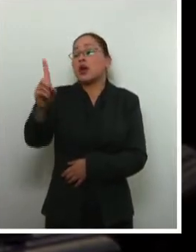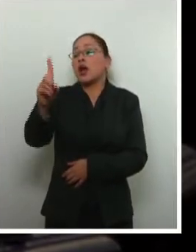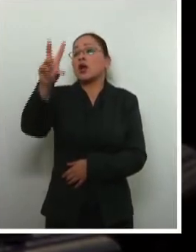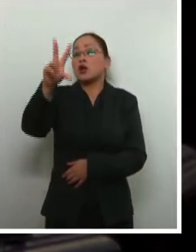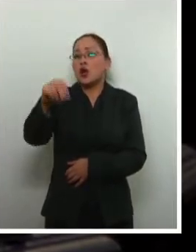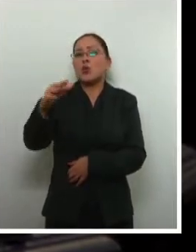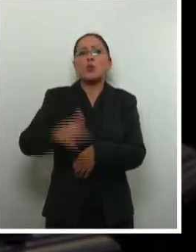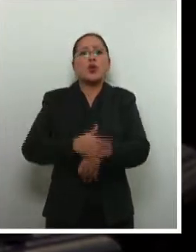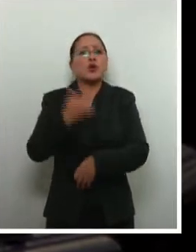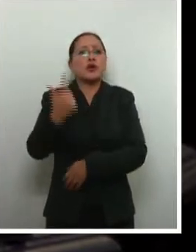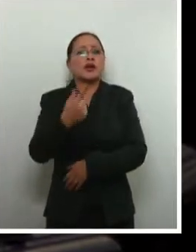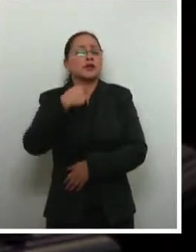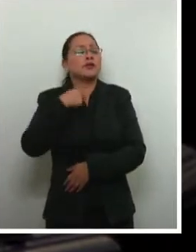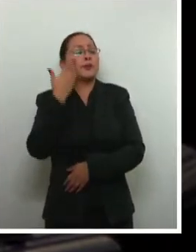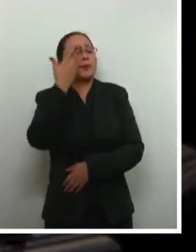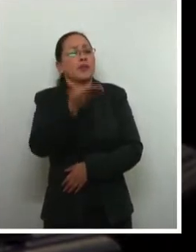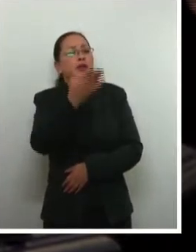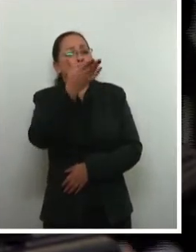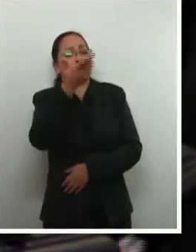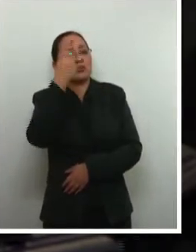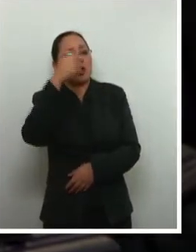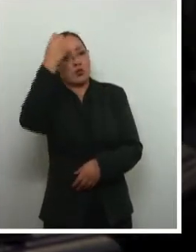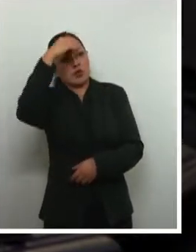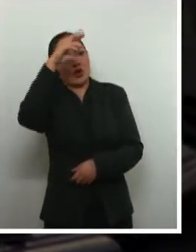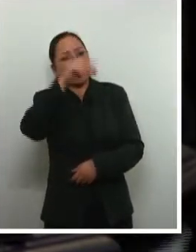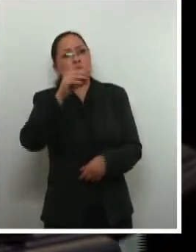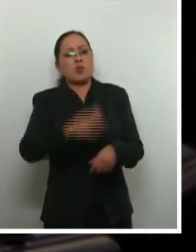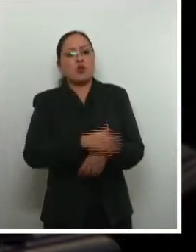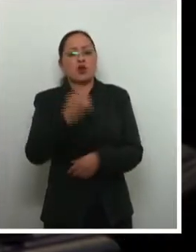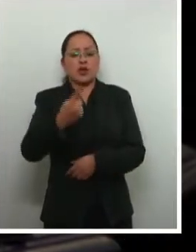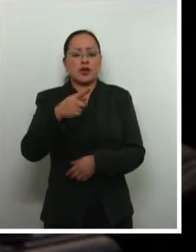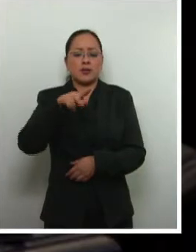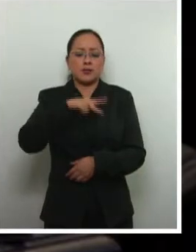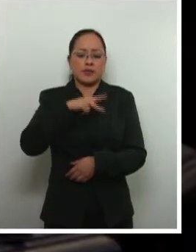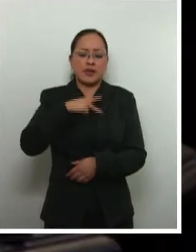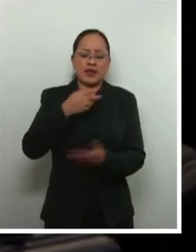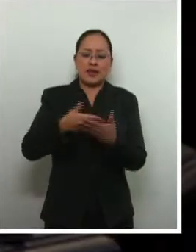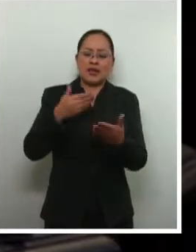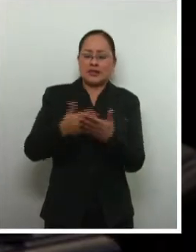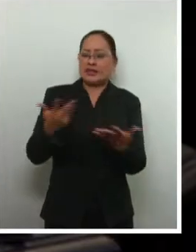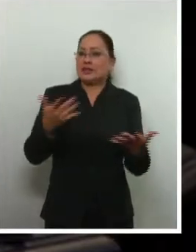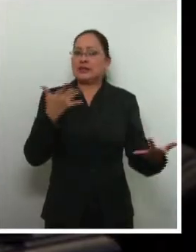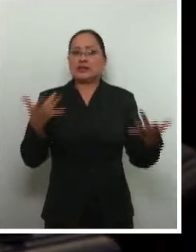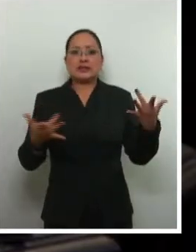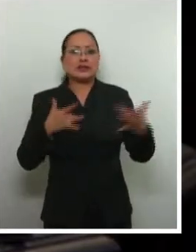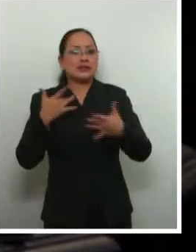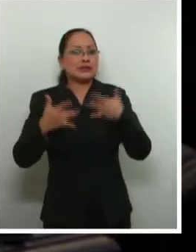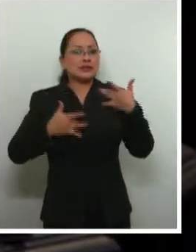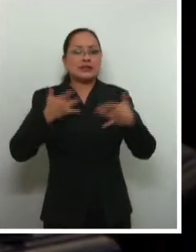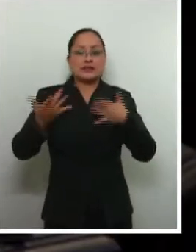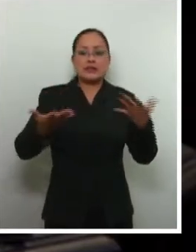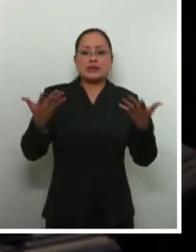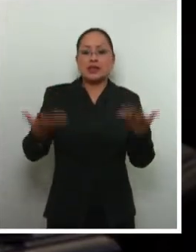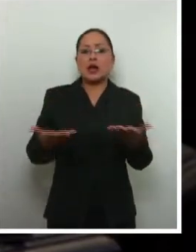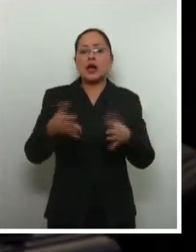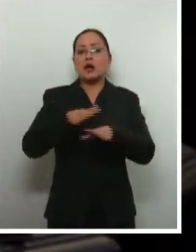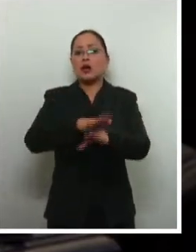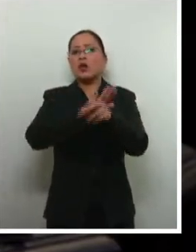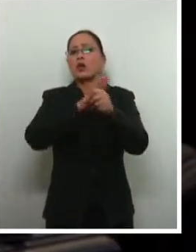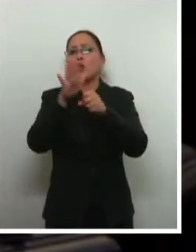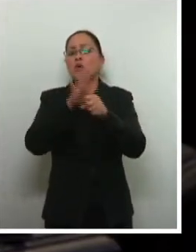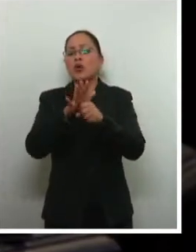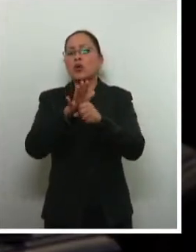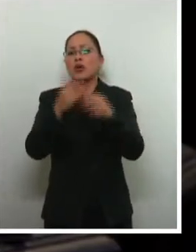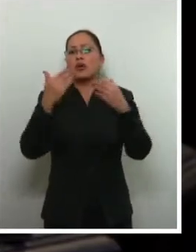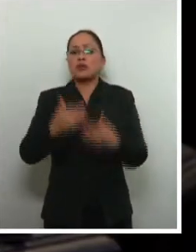la palabra en contra porque soy una persona muy sesgada. Soy una persona muy sesgada